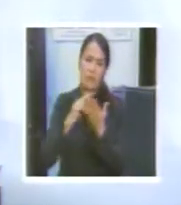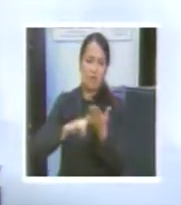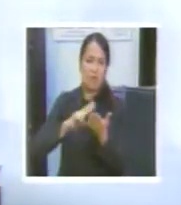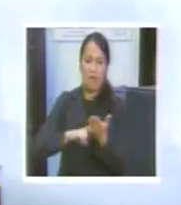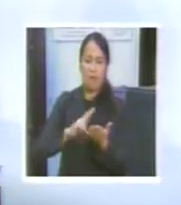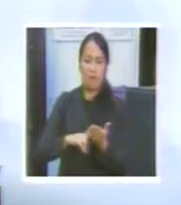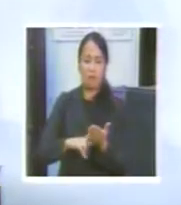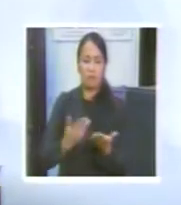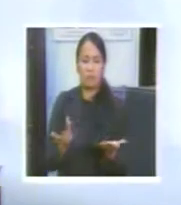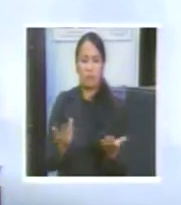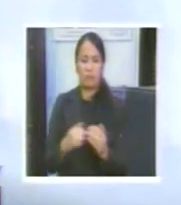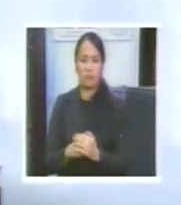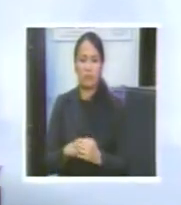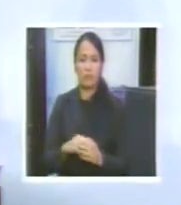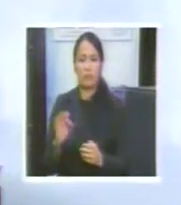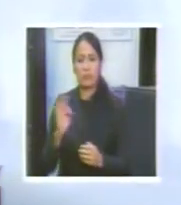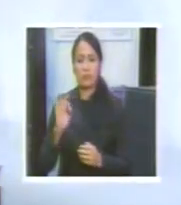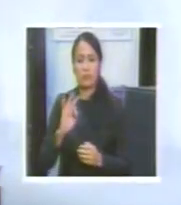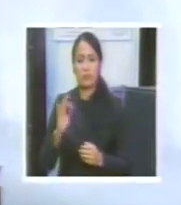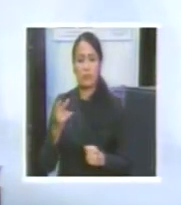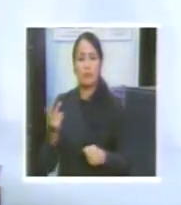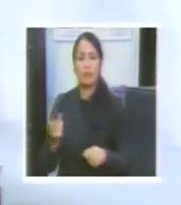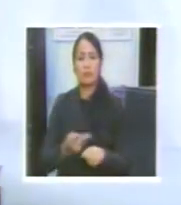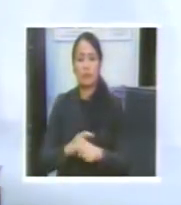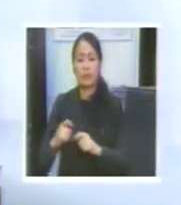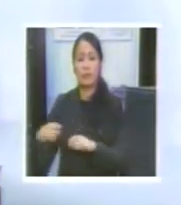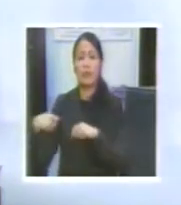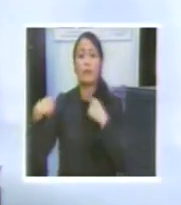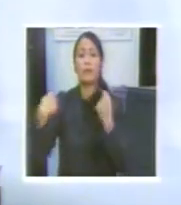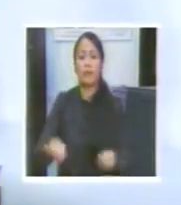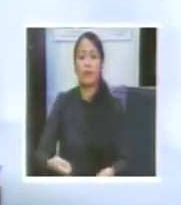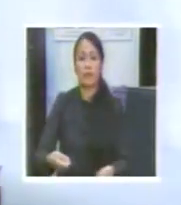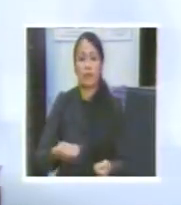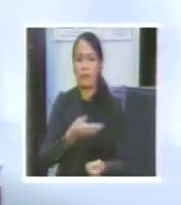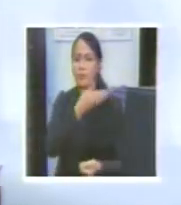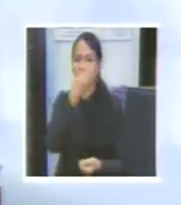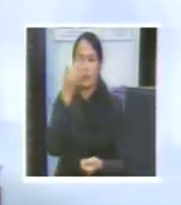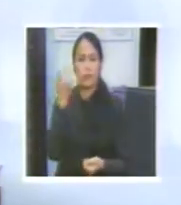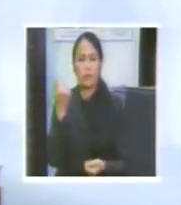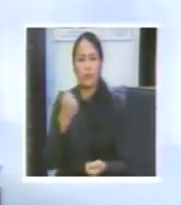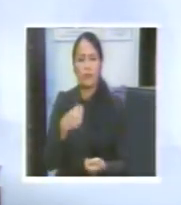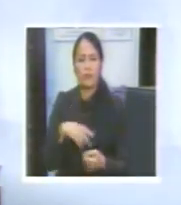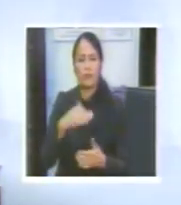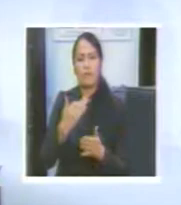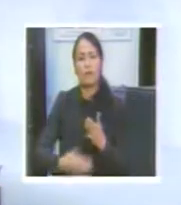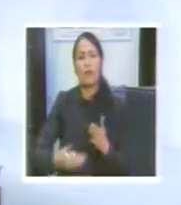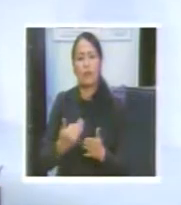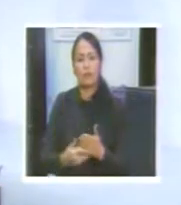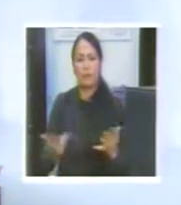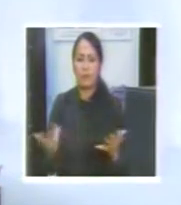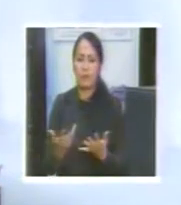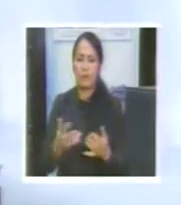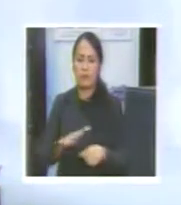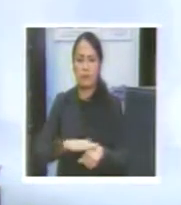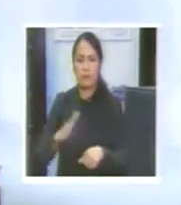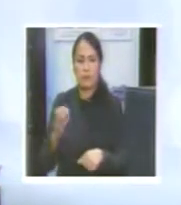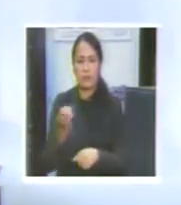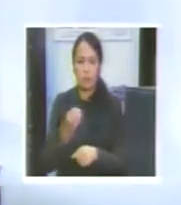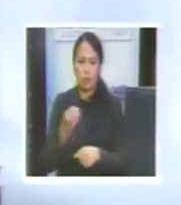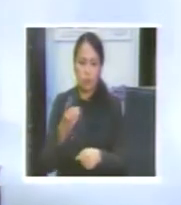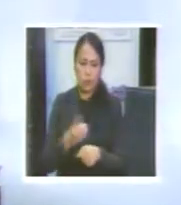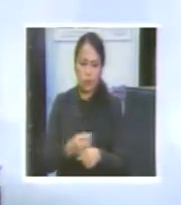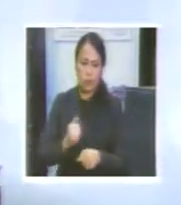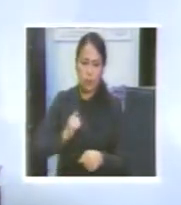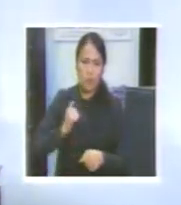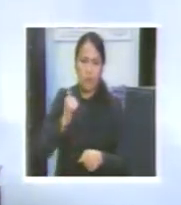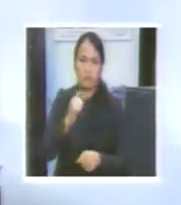porque tal parece que los sucesores no pudieron o no supieron potencializar las grandes oportunidades que ofrece.